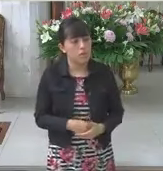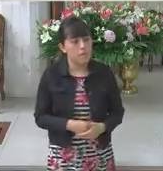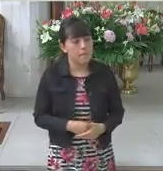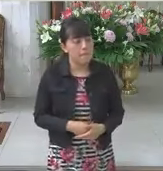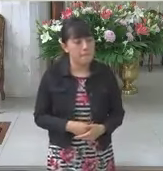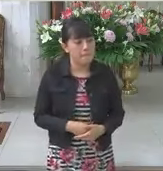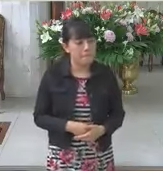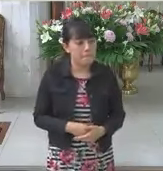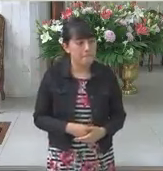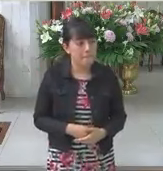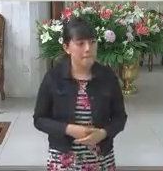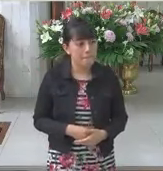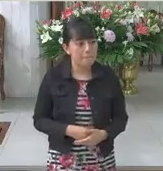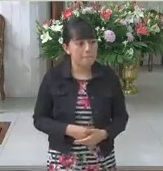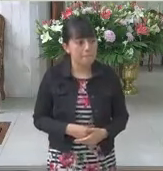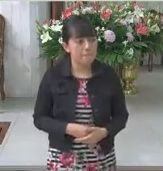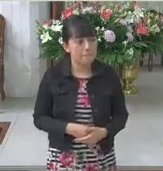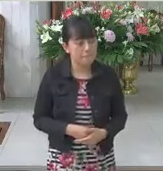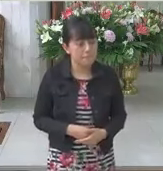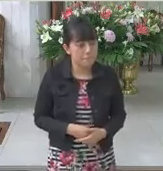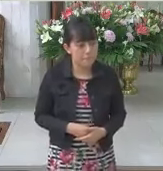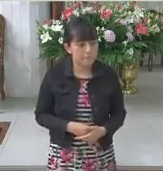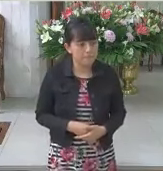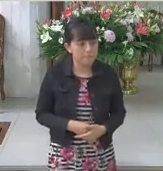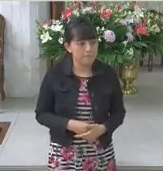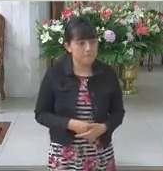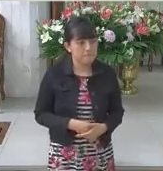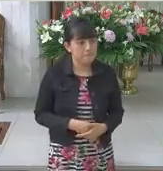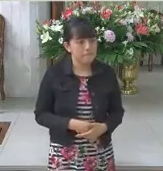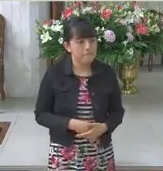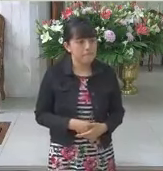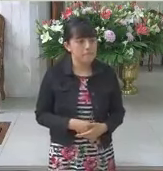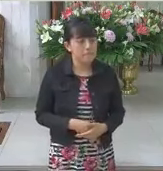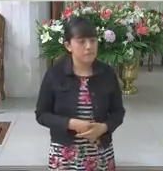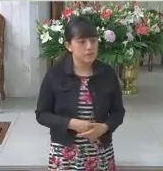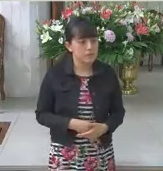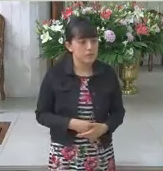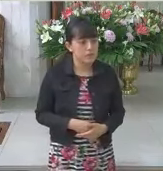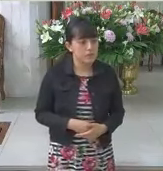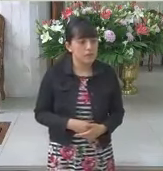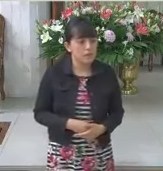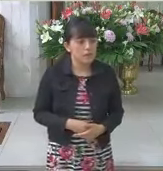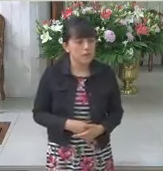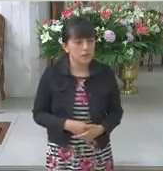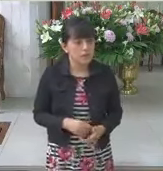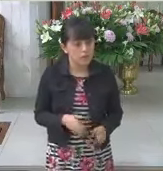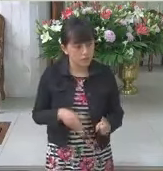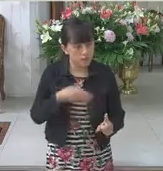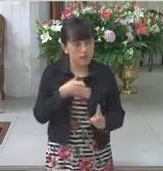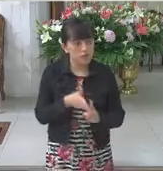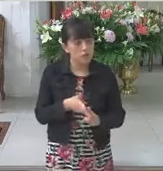que indica este concepto está dirigido